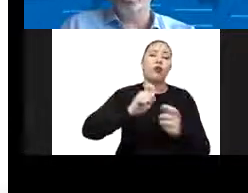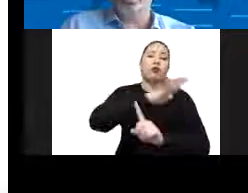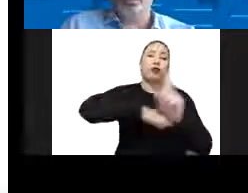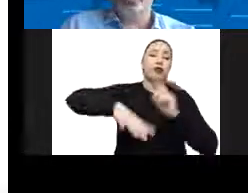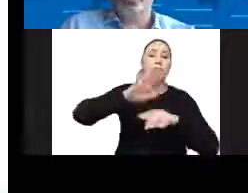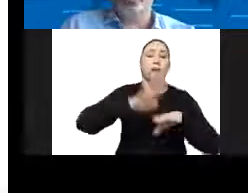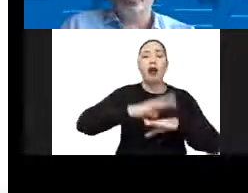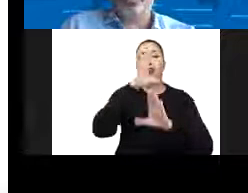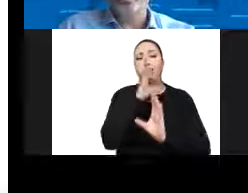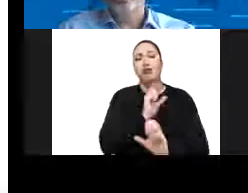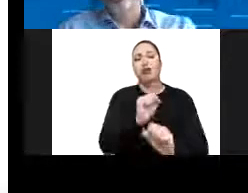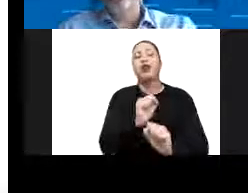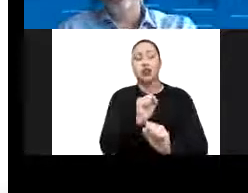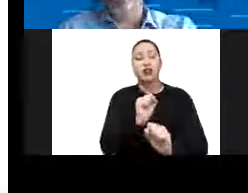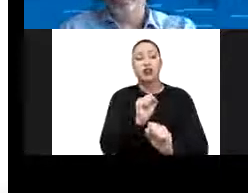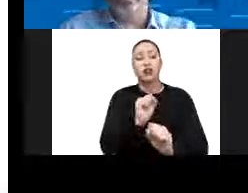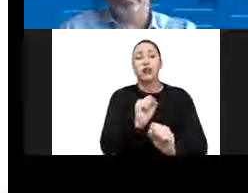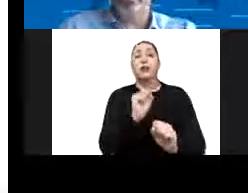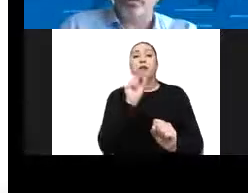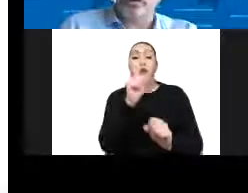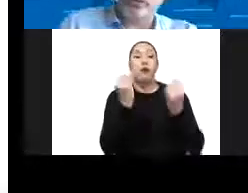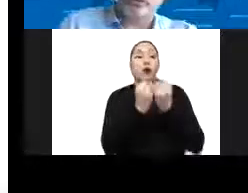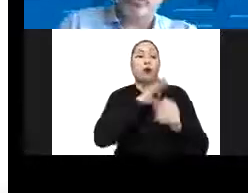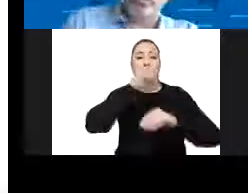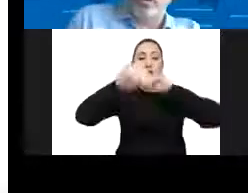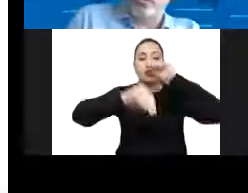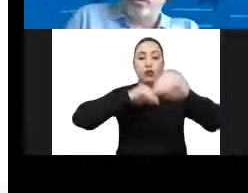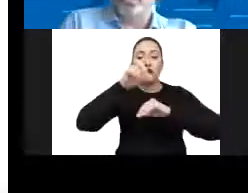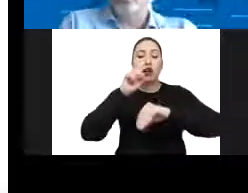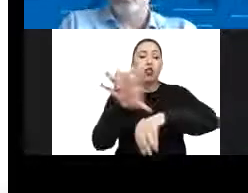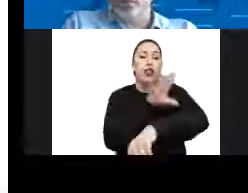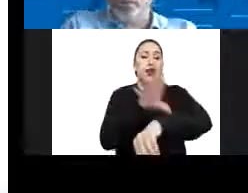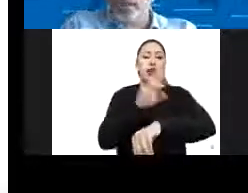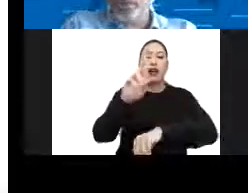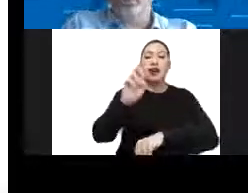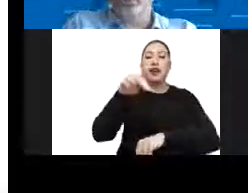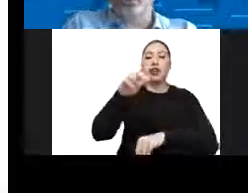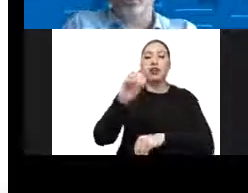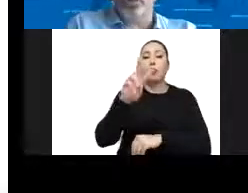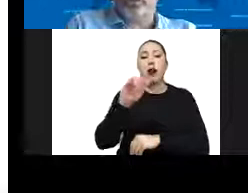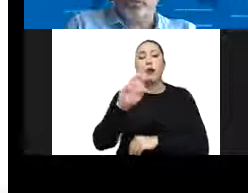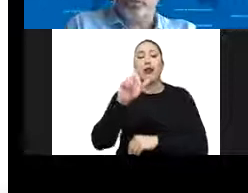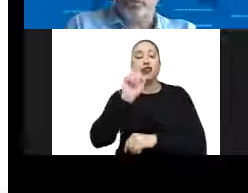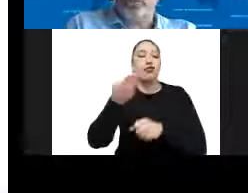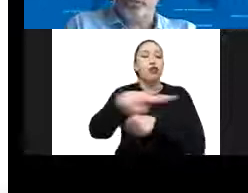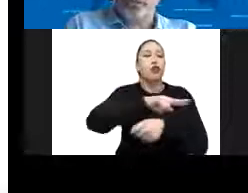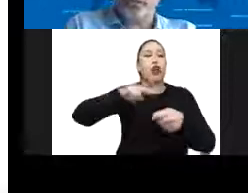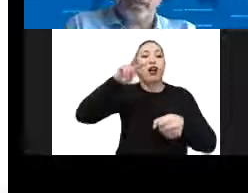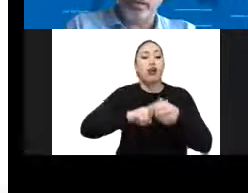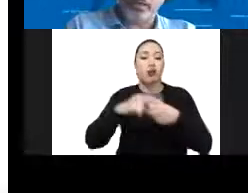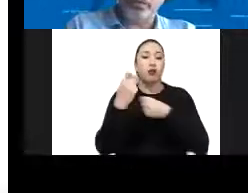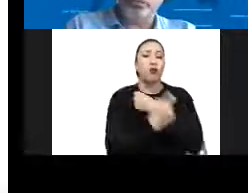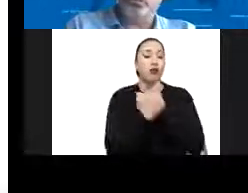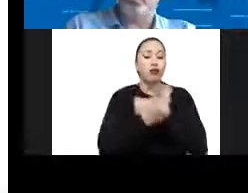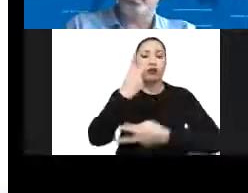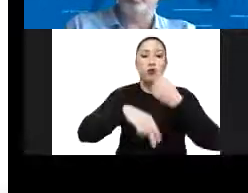además introducir la posibilidad de energías renovables en los sistemas de agua potable y saneamiento. Y esto es algo muy factible,